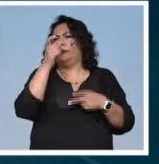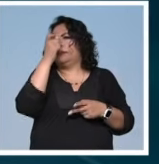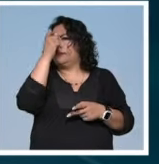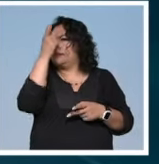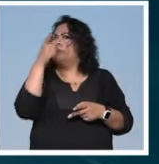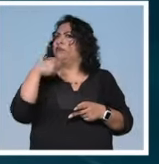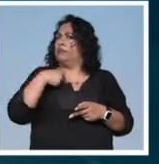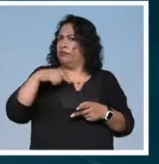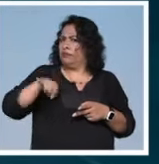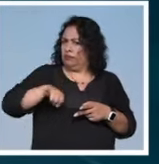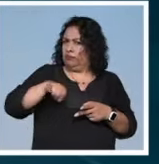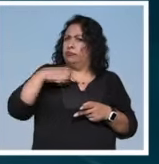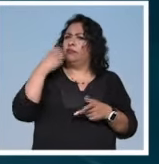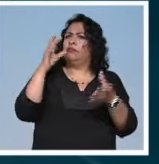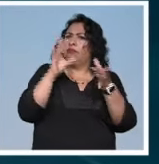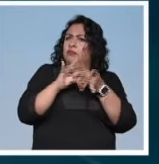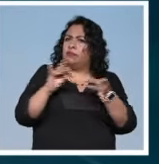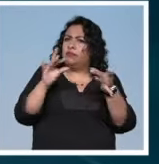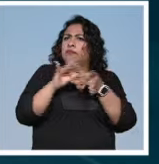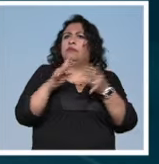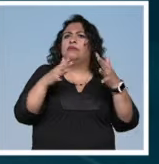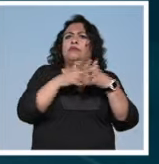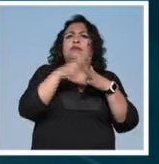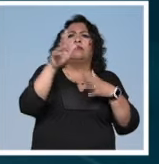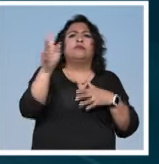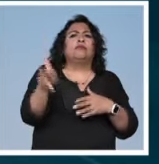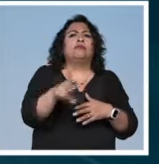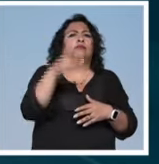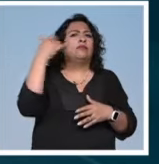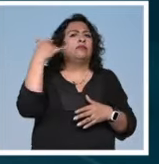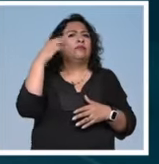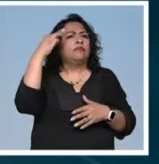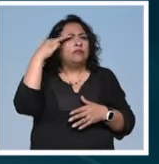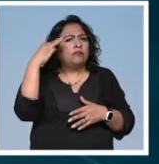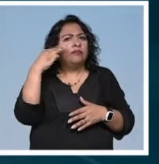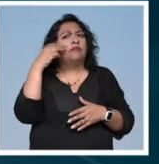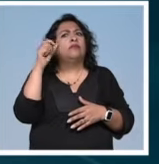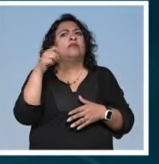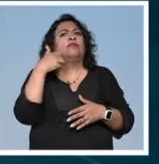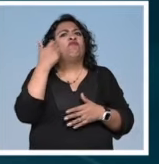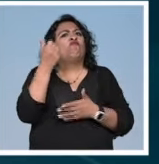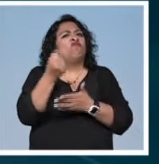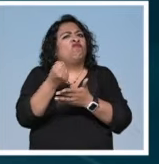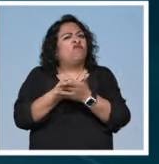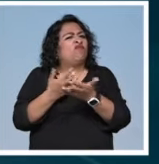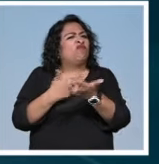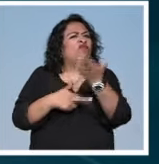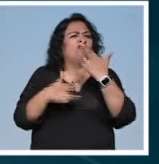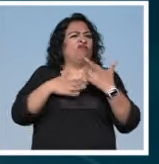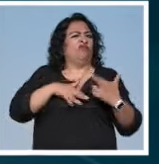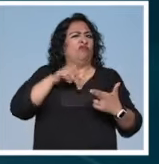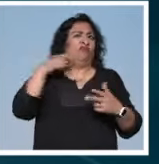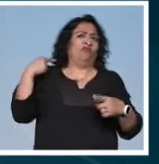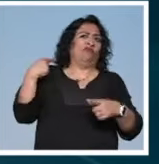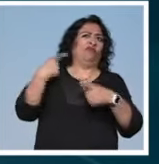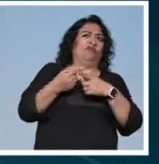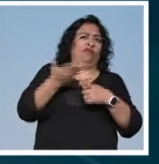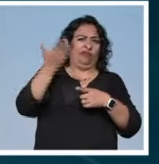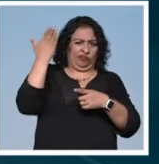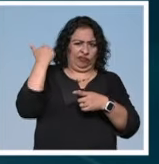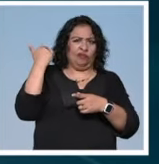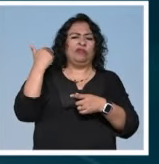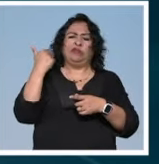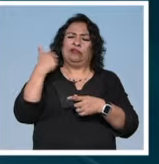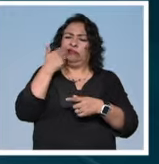más interesado en contar la gesta del pueblo maya de Yucatán y su lucha por revertir las injusticias históricas de las que fue